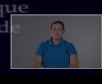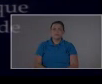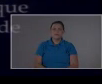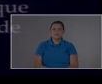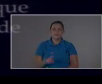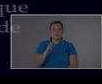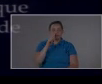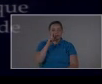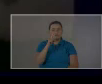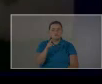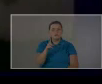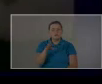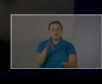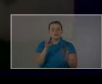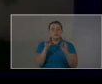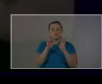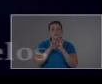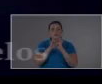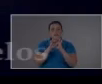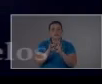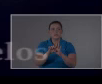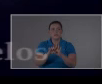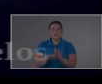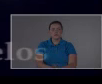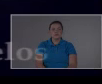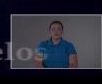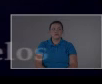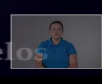Mire algunos ejemplos, hermano.